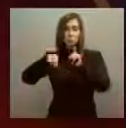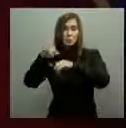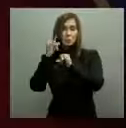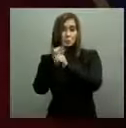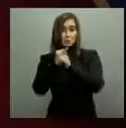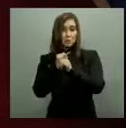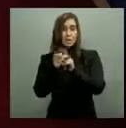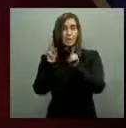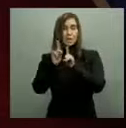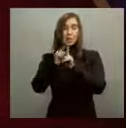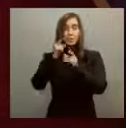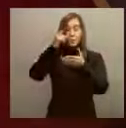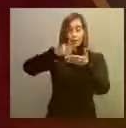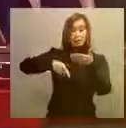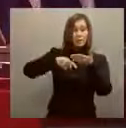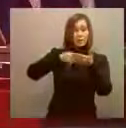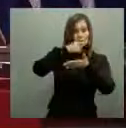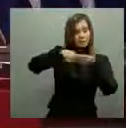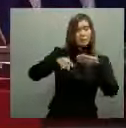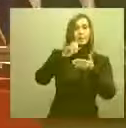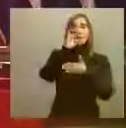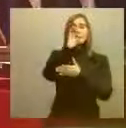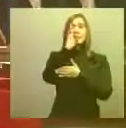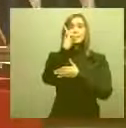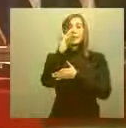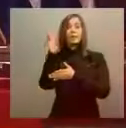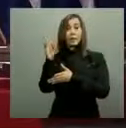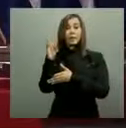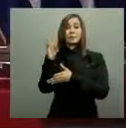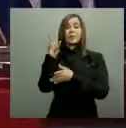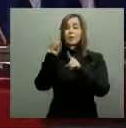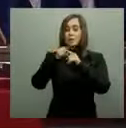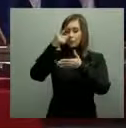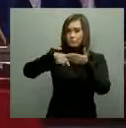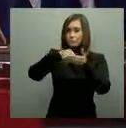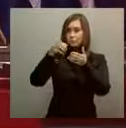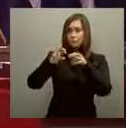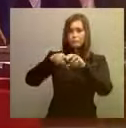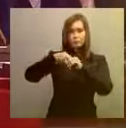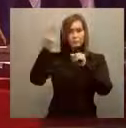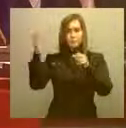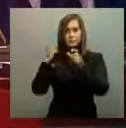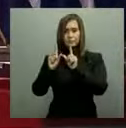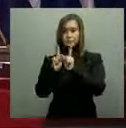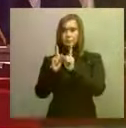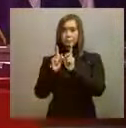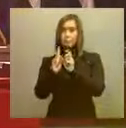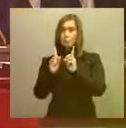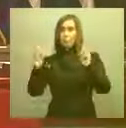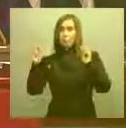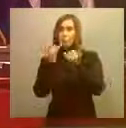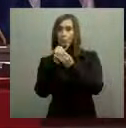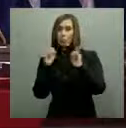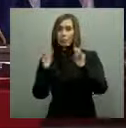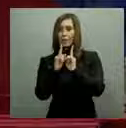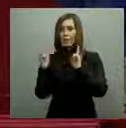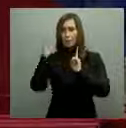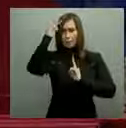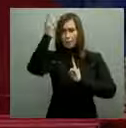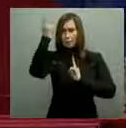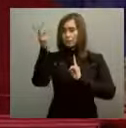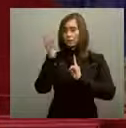proceso la eliminación de la CDEE para eficientizar este sector y alejarlo de influencias políticas, para que la República